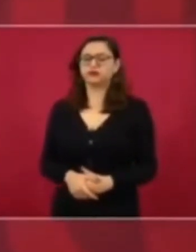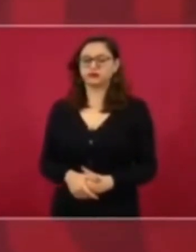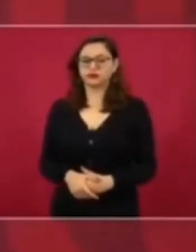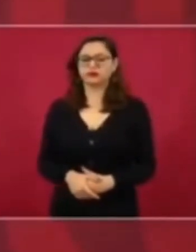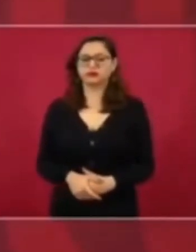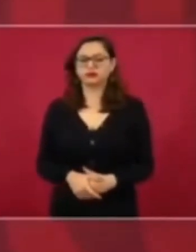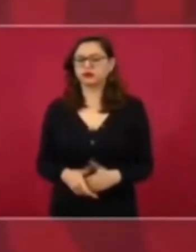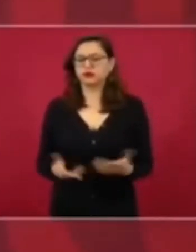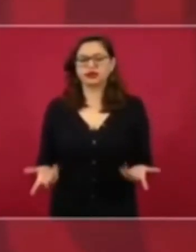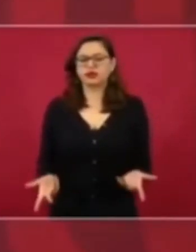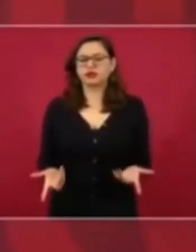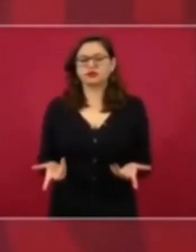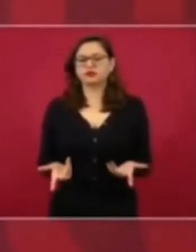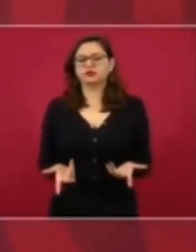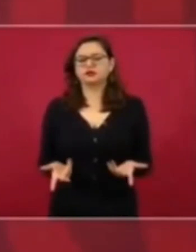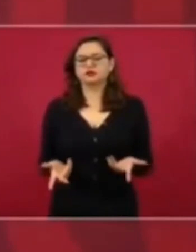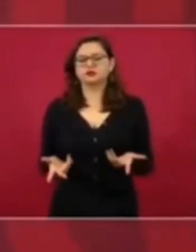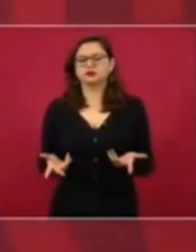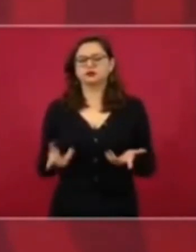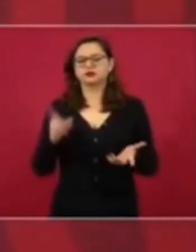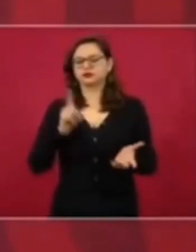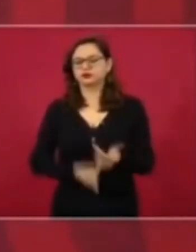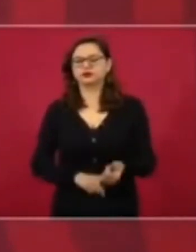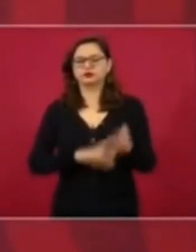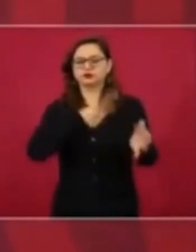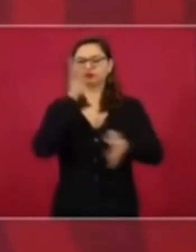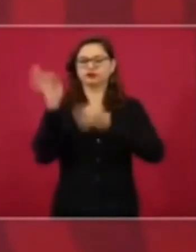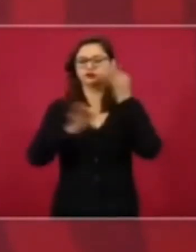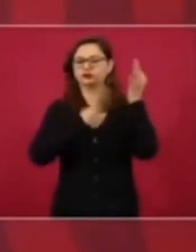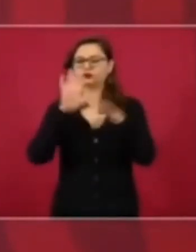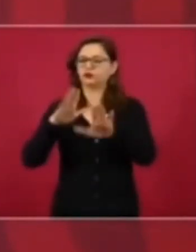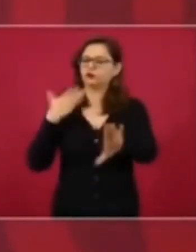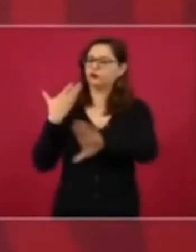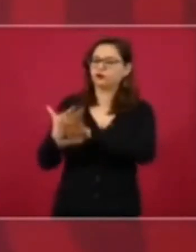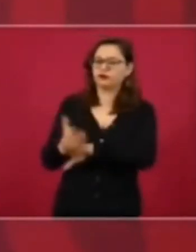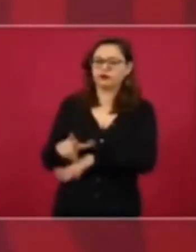una especie de golpismo mediático.